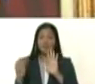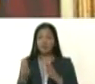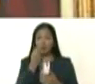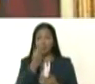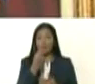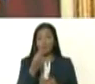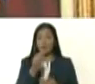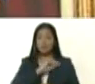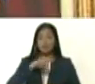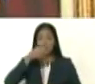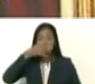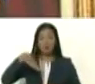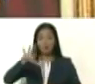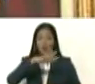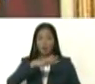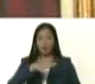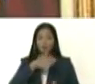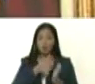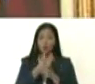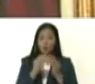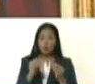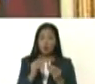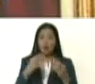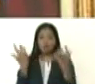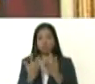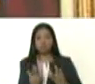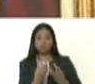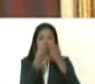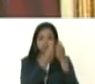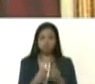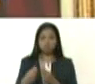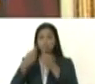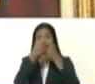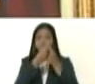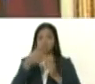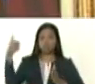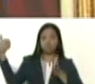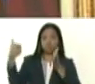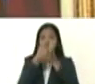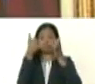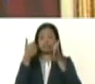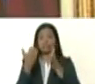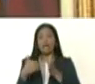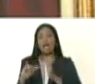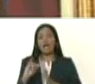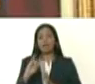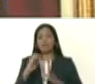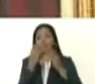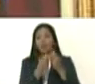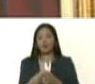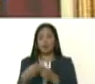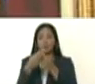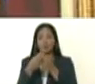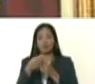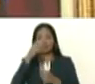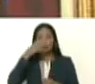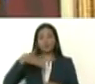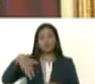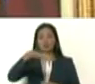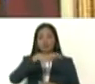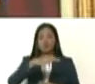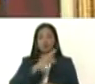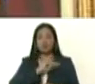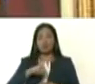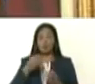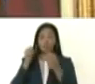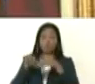nuestro pueblo, sometido a una guerra económica, a un bloqueo infernal, a un pueblo que no se rinde ni